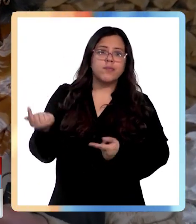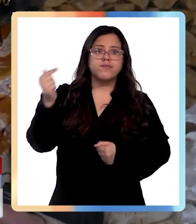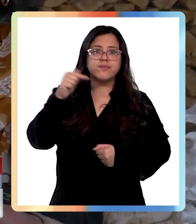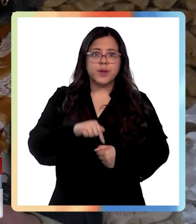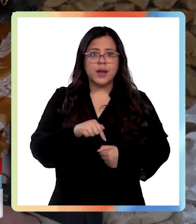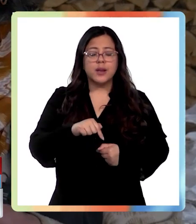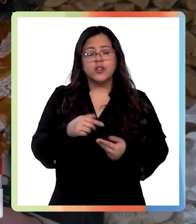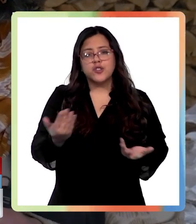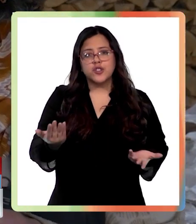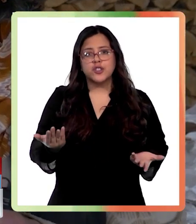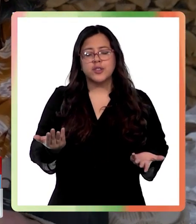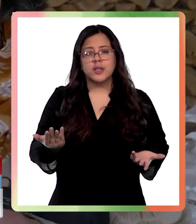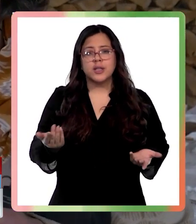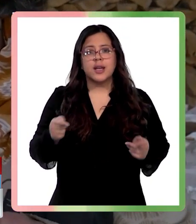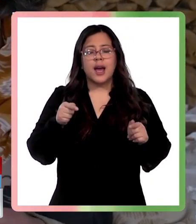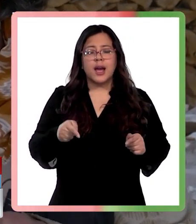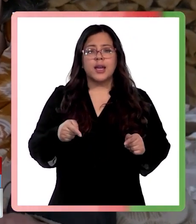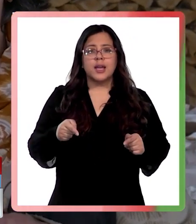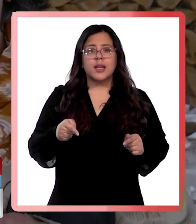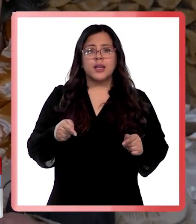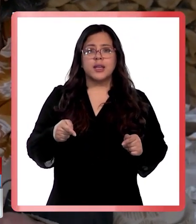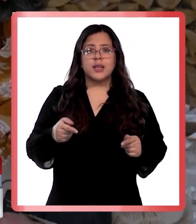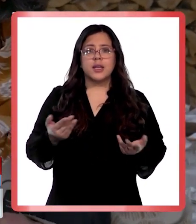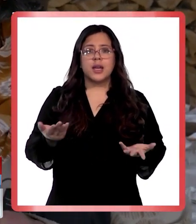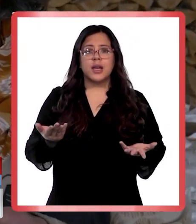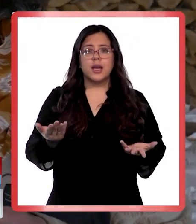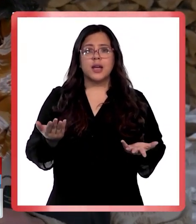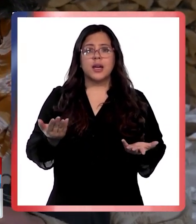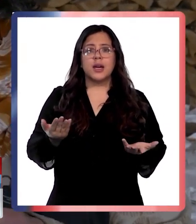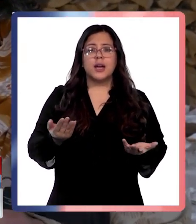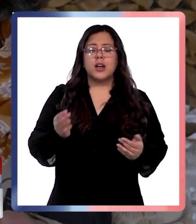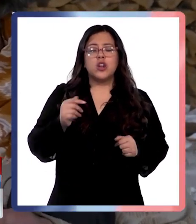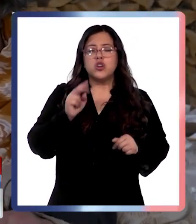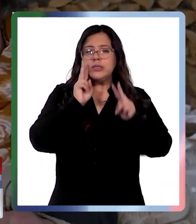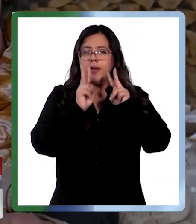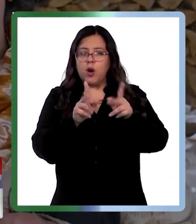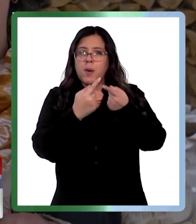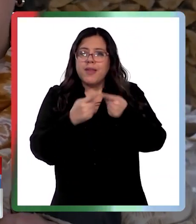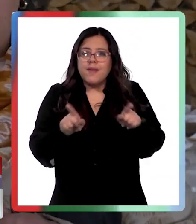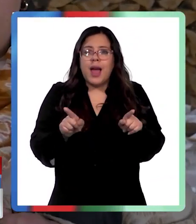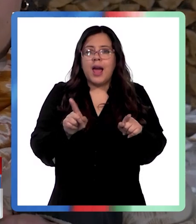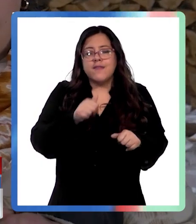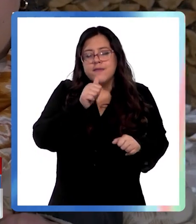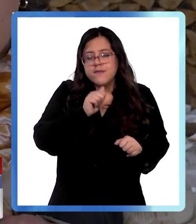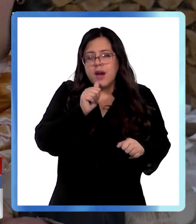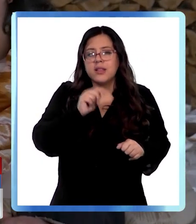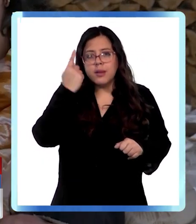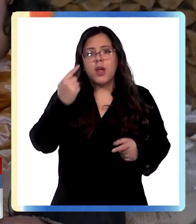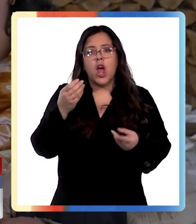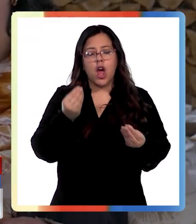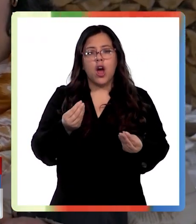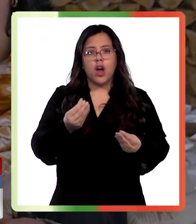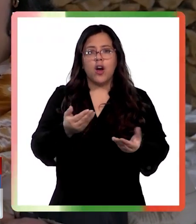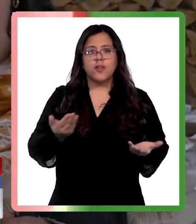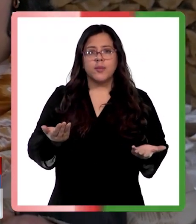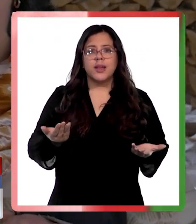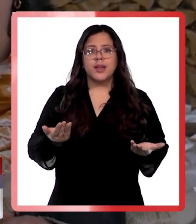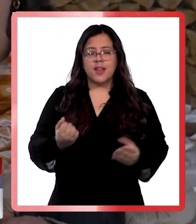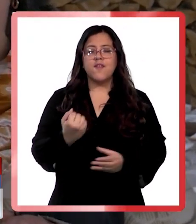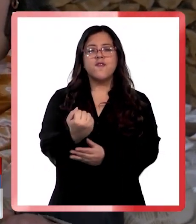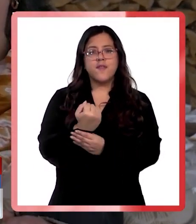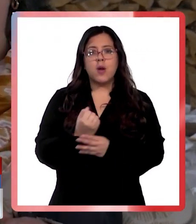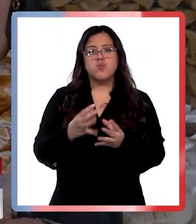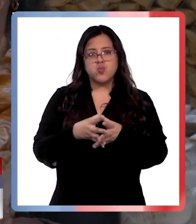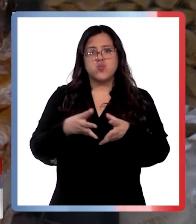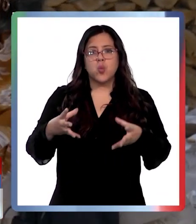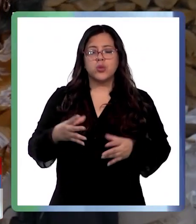entonces tampoco podemos dar, todavía no se nota la diferencia en eso, pero obviamente que va a